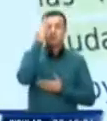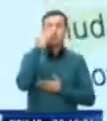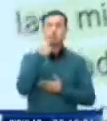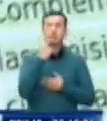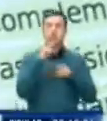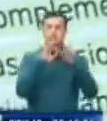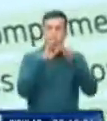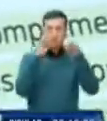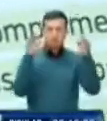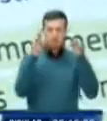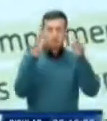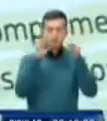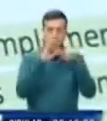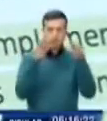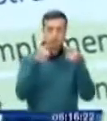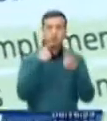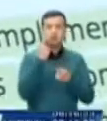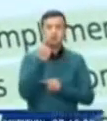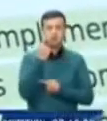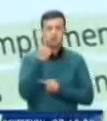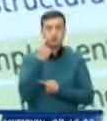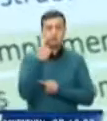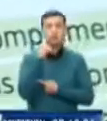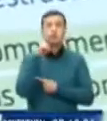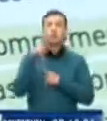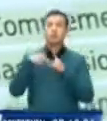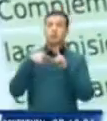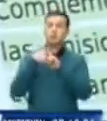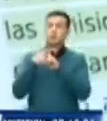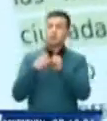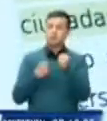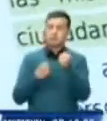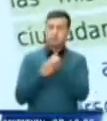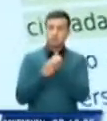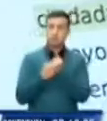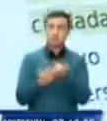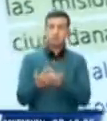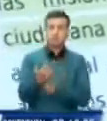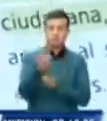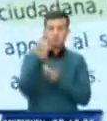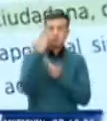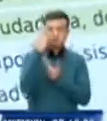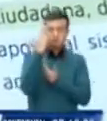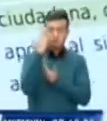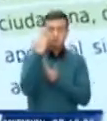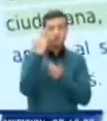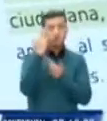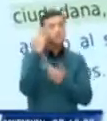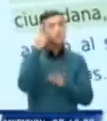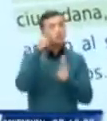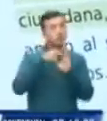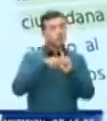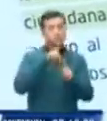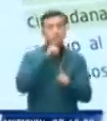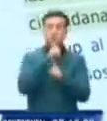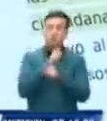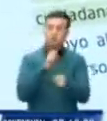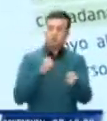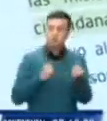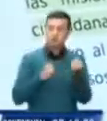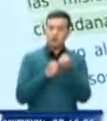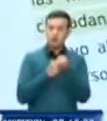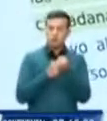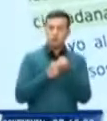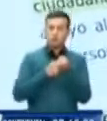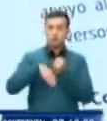textualmente complementariamente las fuerzas armadas participan en apoyo a las misiones